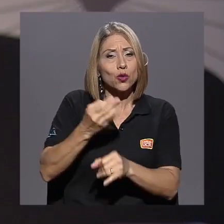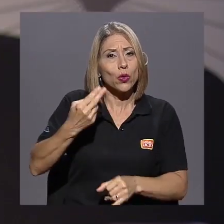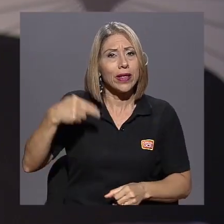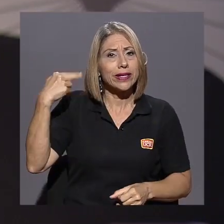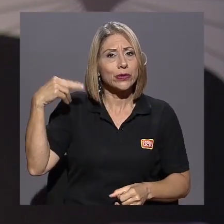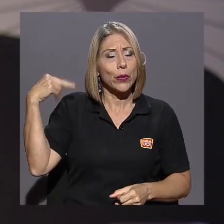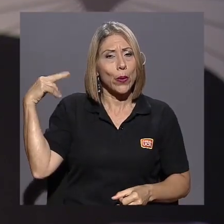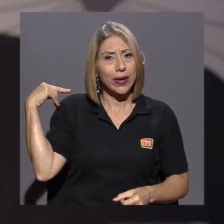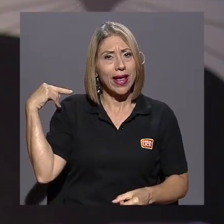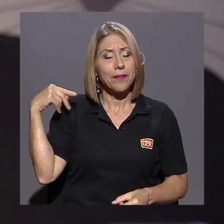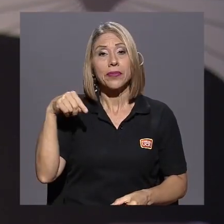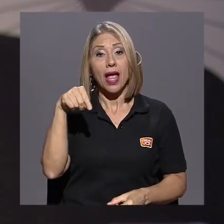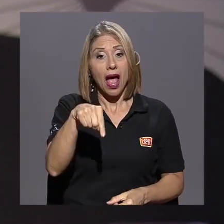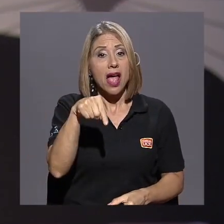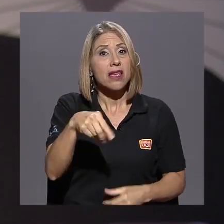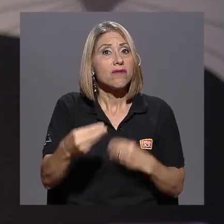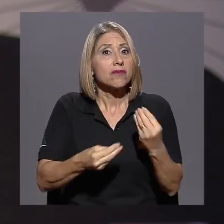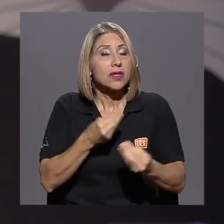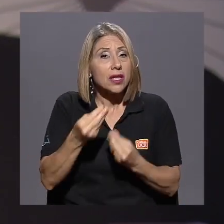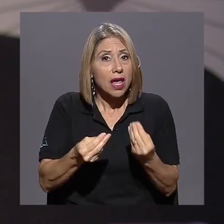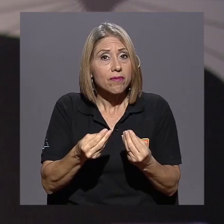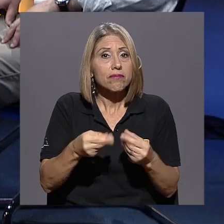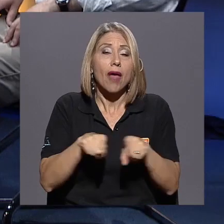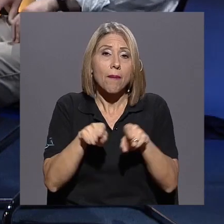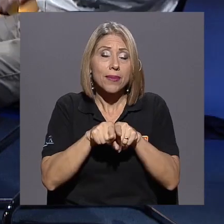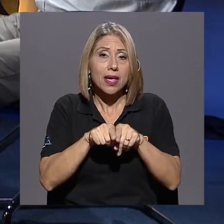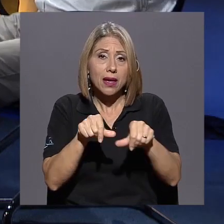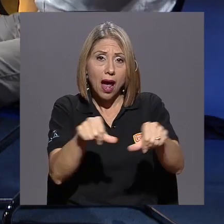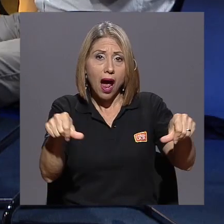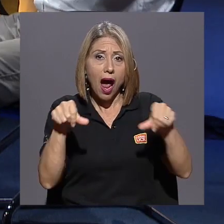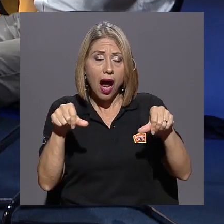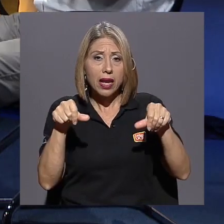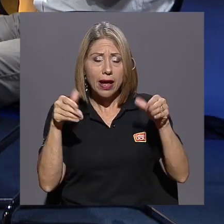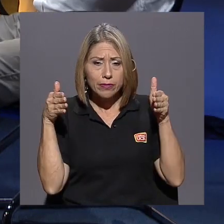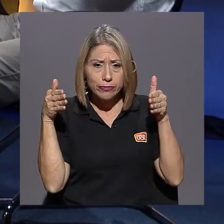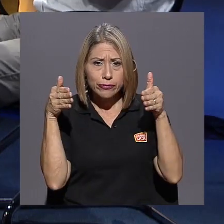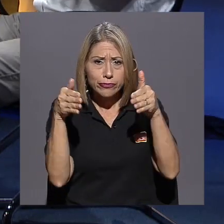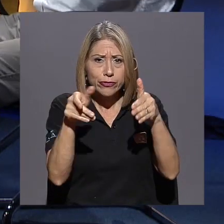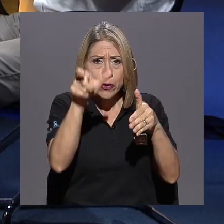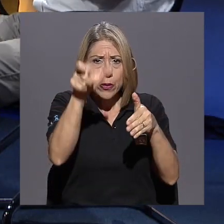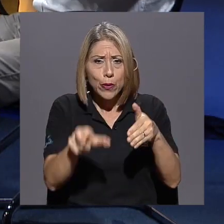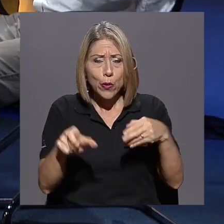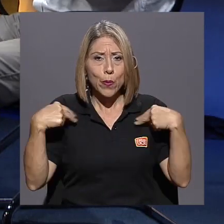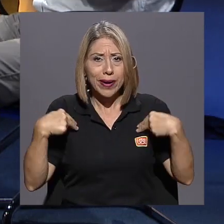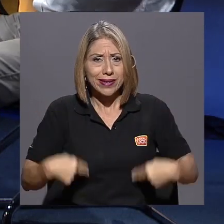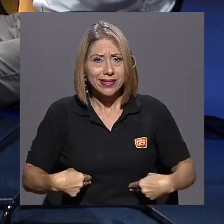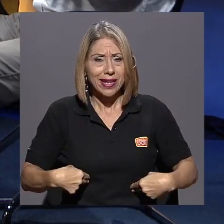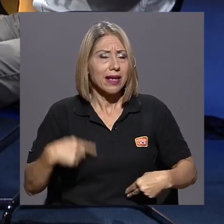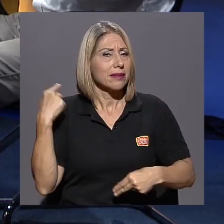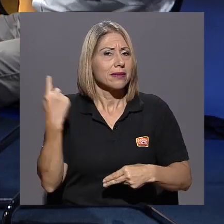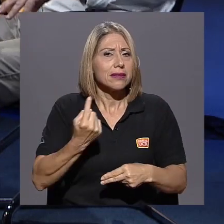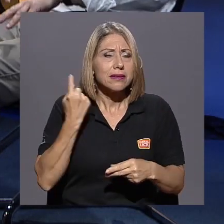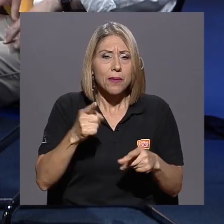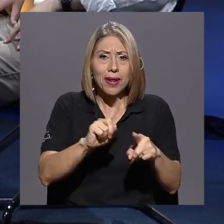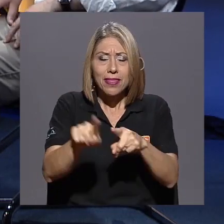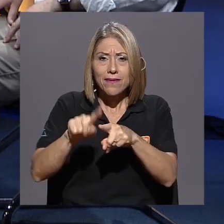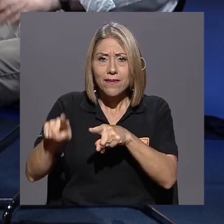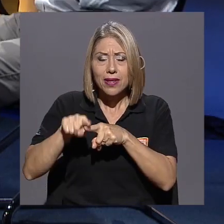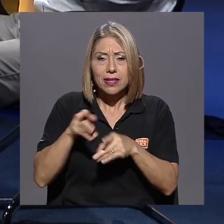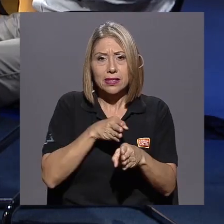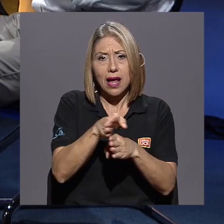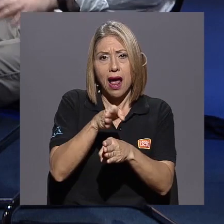entonces en la humanística también la idea es siempre vincular diferentes carreras